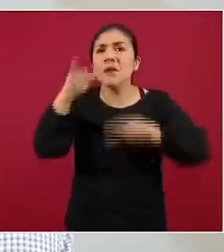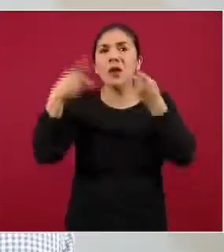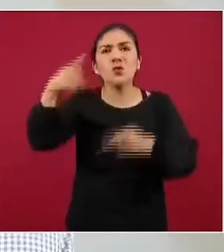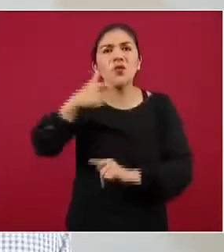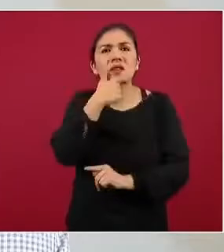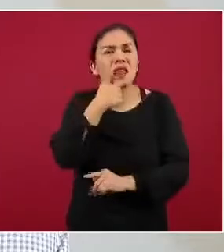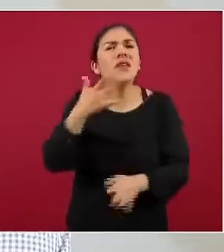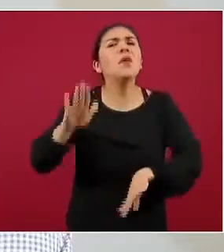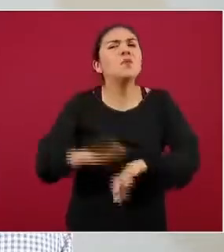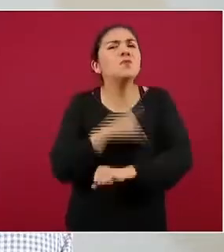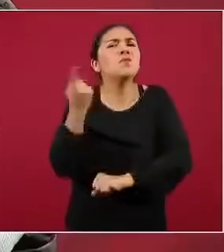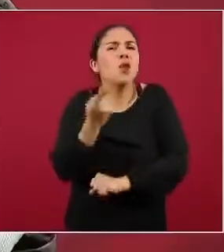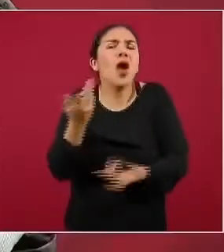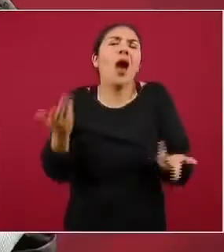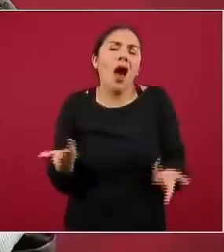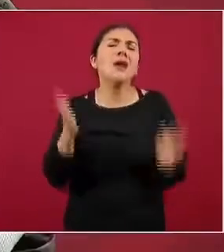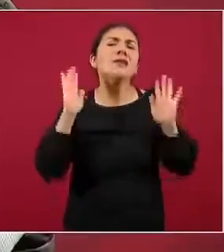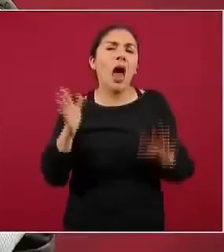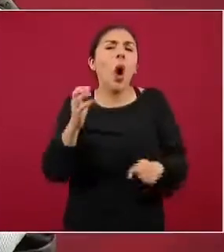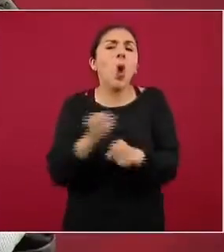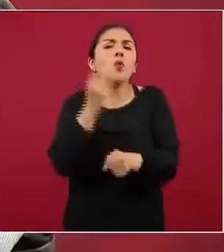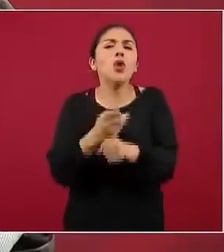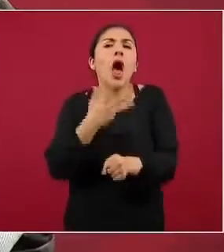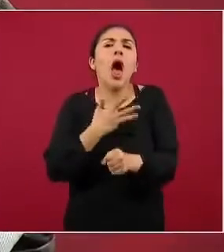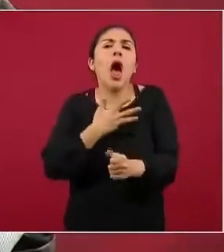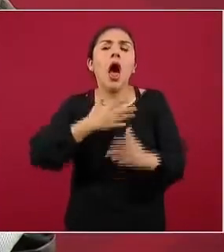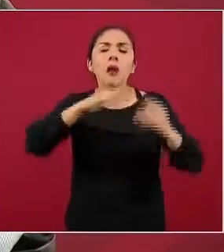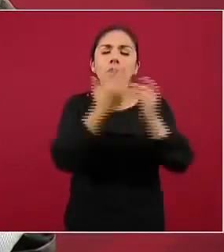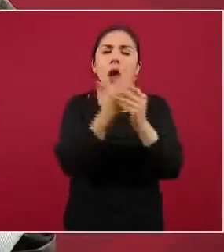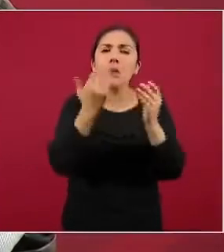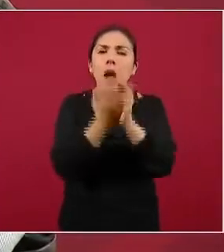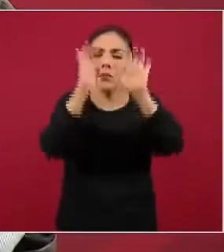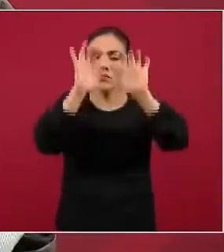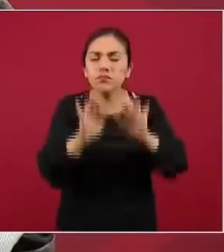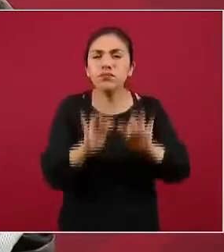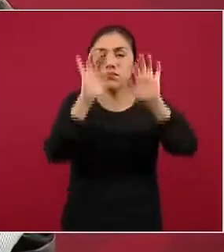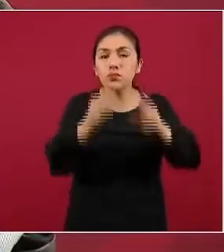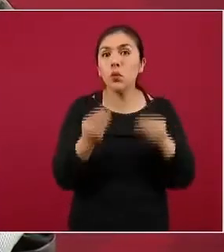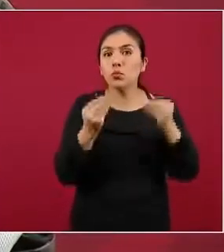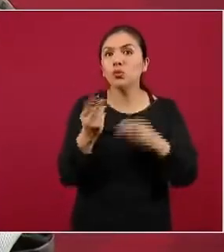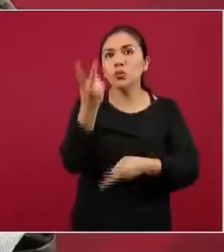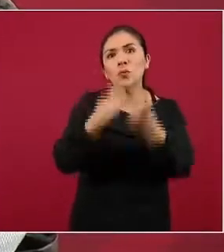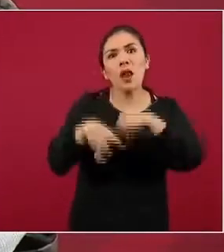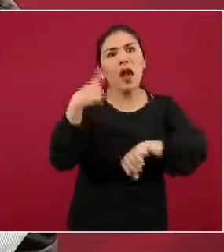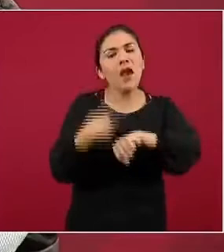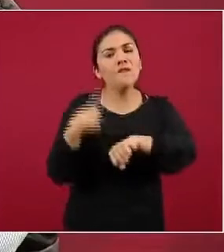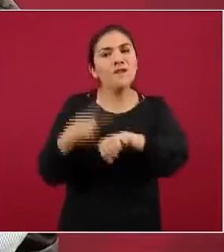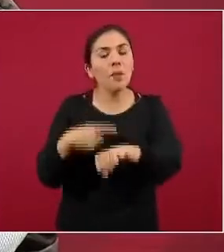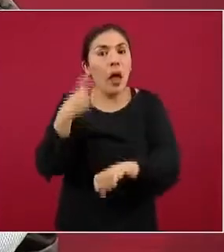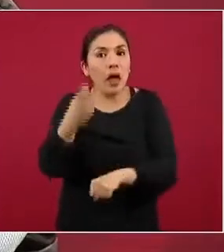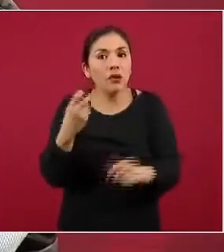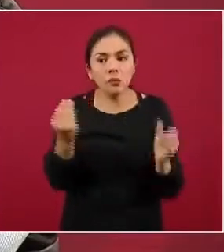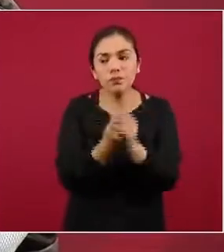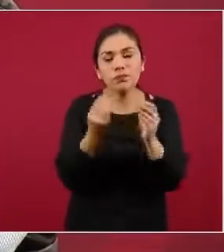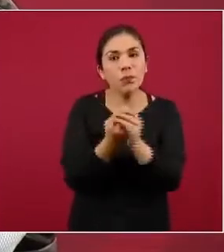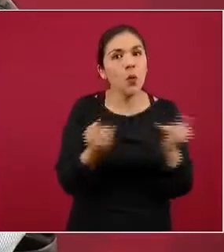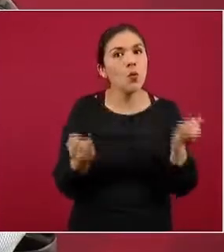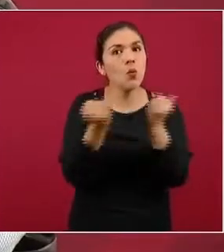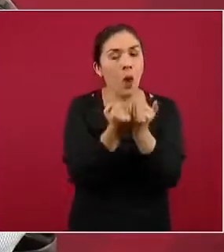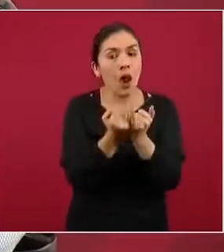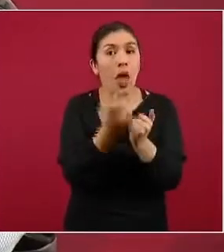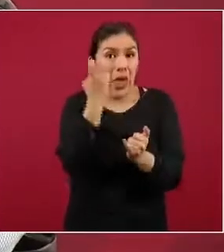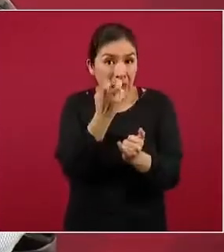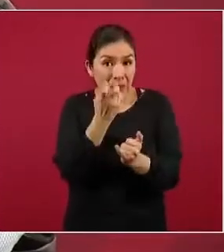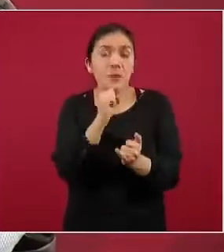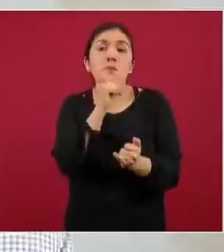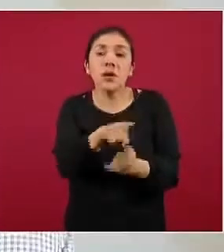Porque, bueno, ha habido la oportunidad de poder documentar una cantidad importante de casos, porque esta cantidad importante de casos